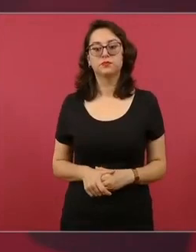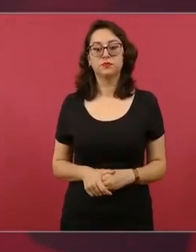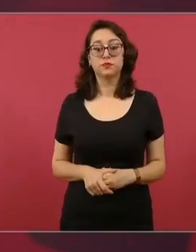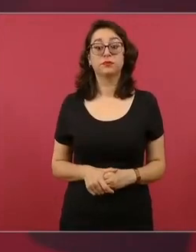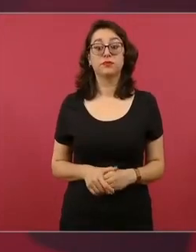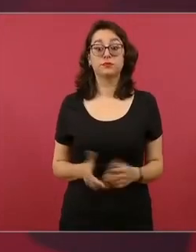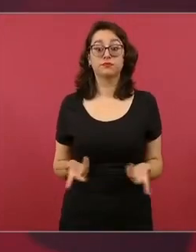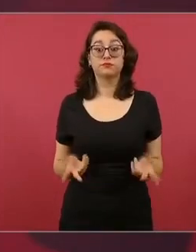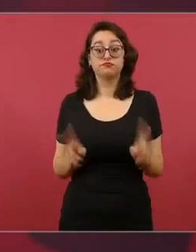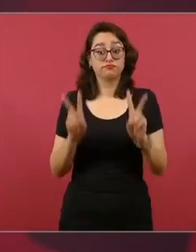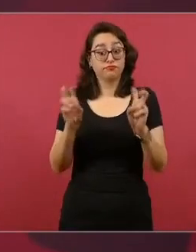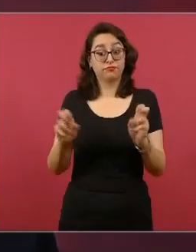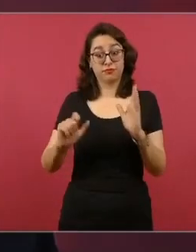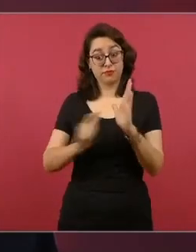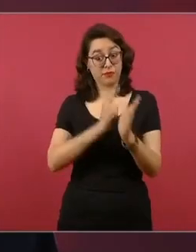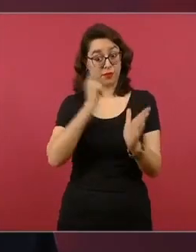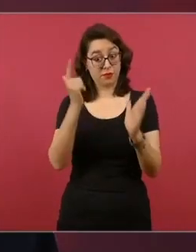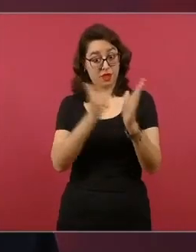estructural